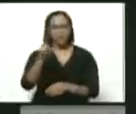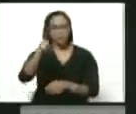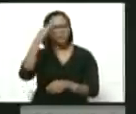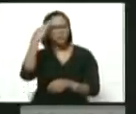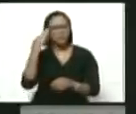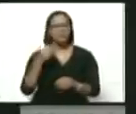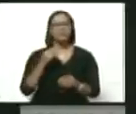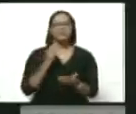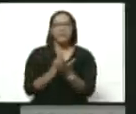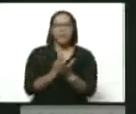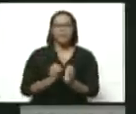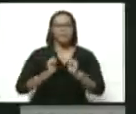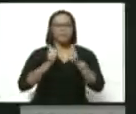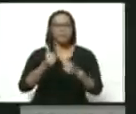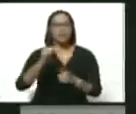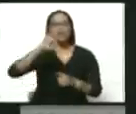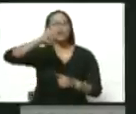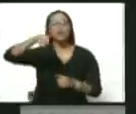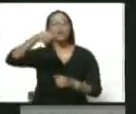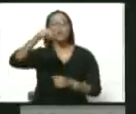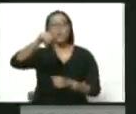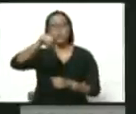iniciamos siempre en el mes de julio,